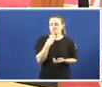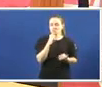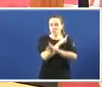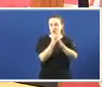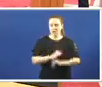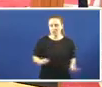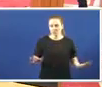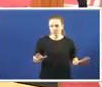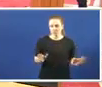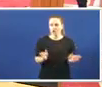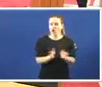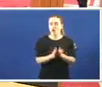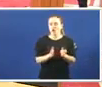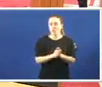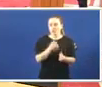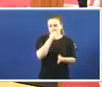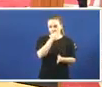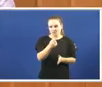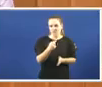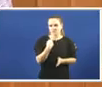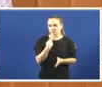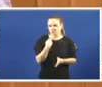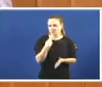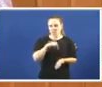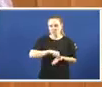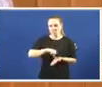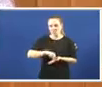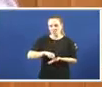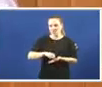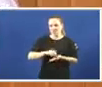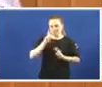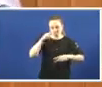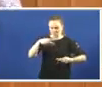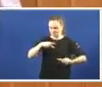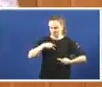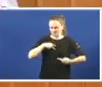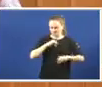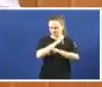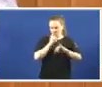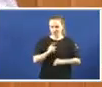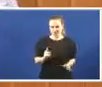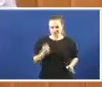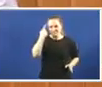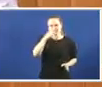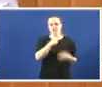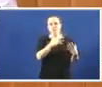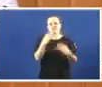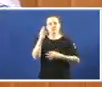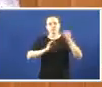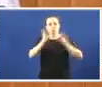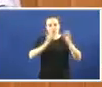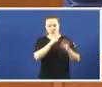compañeiro do Partido Socialista, na que a cidadanía se recoñece. Vostede sabe que o 93% dos cidadáns considera que a